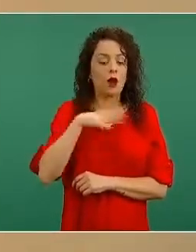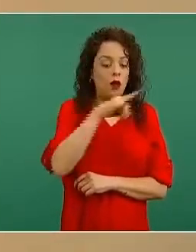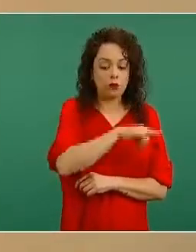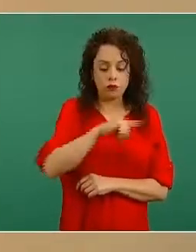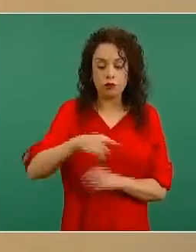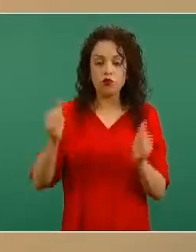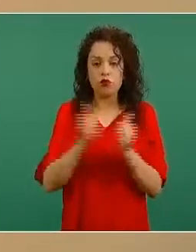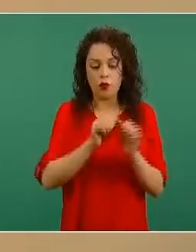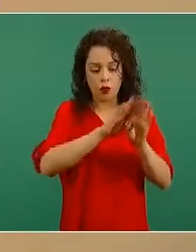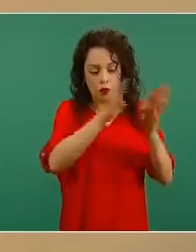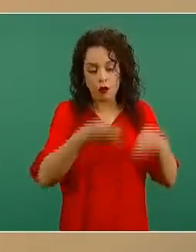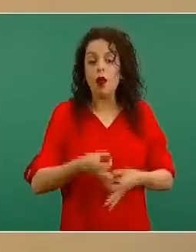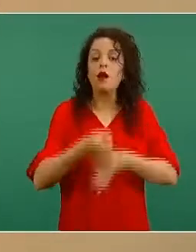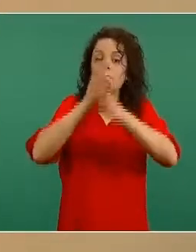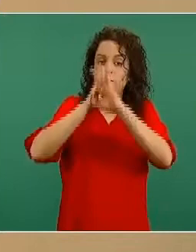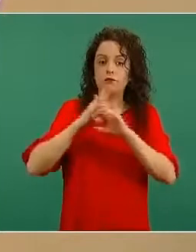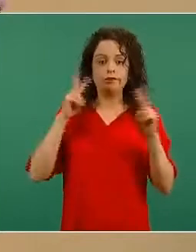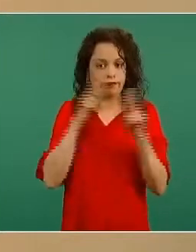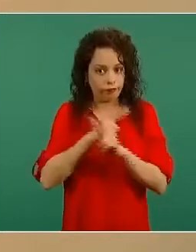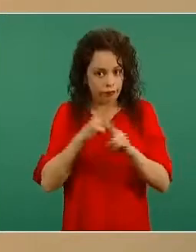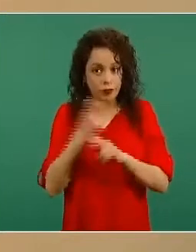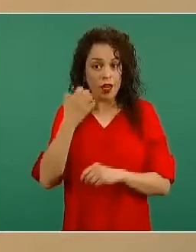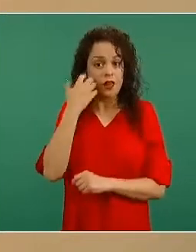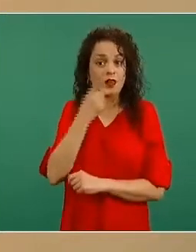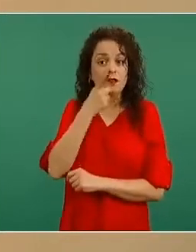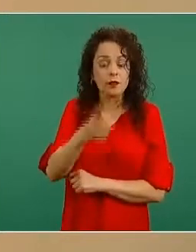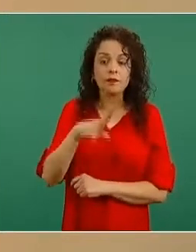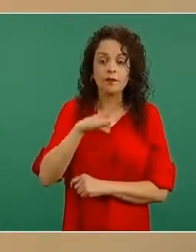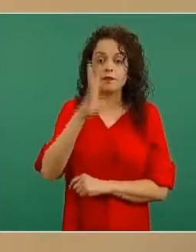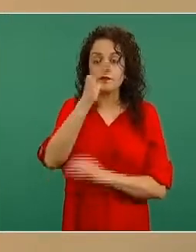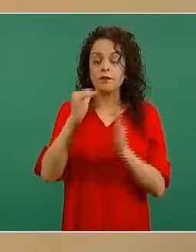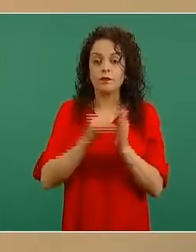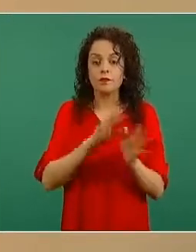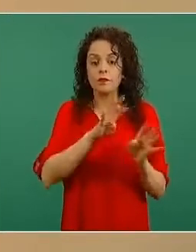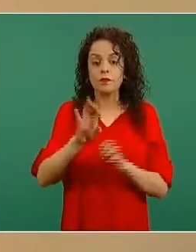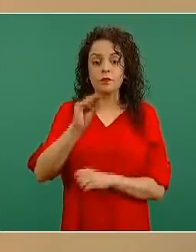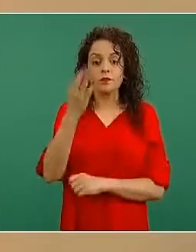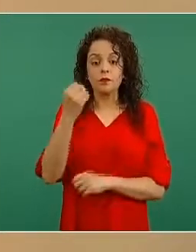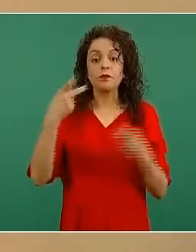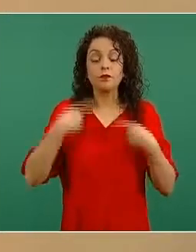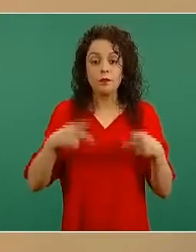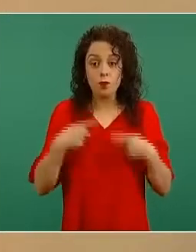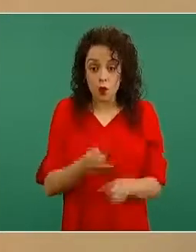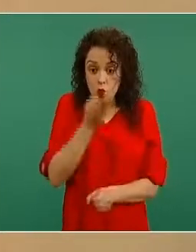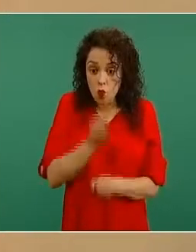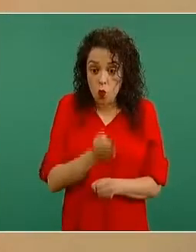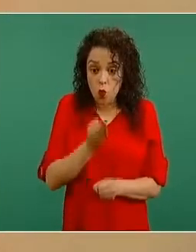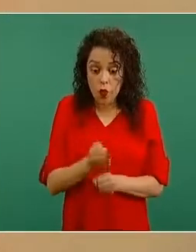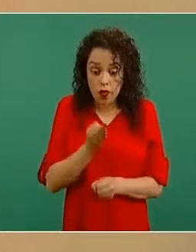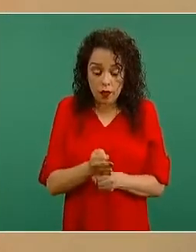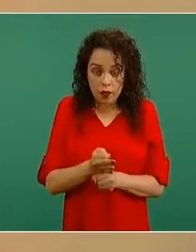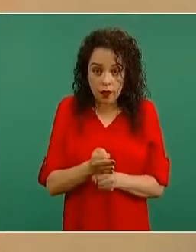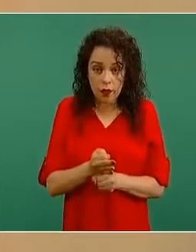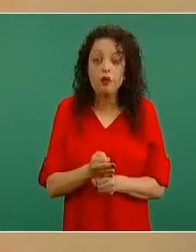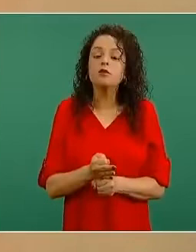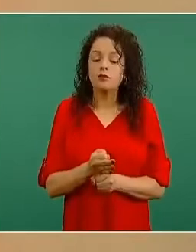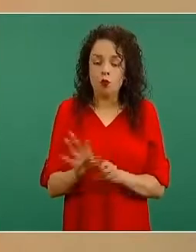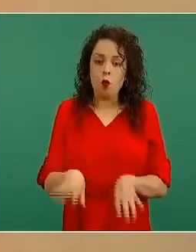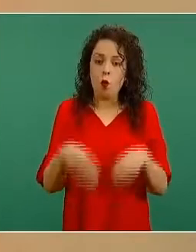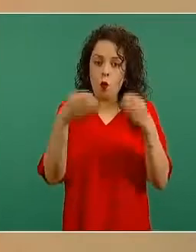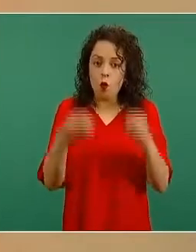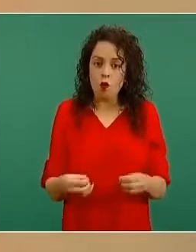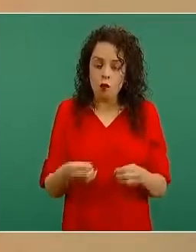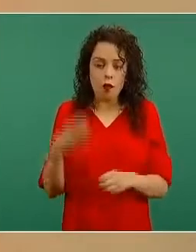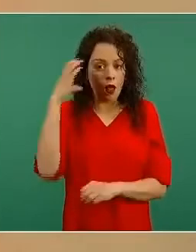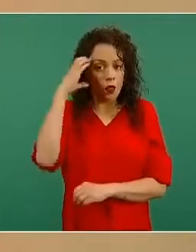disponibles, lo cual significa que hay 5.499 personas que ahorita en este momento están ocupando